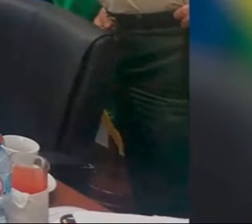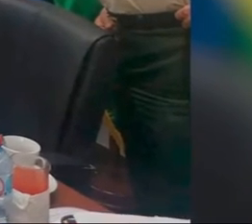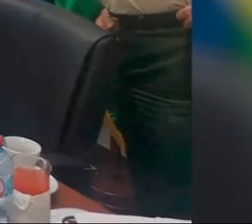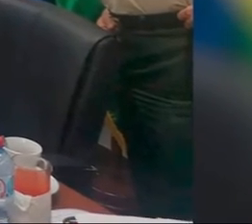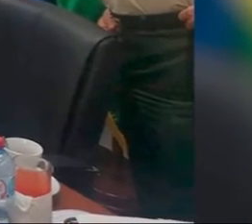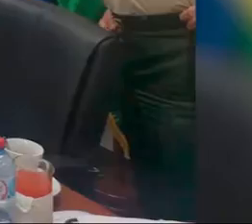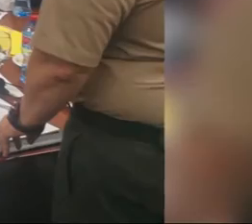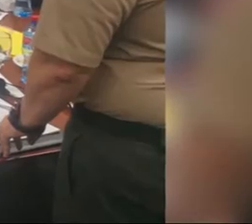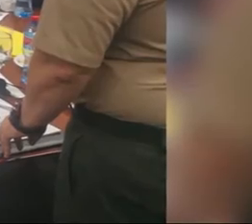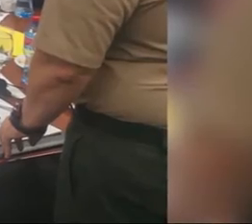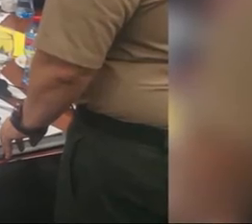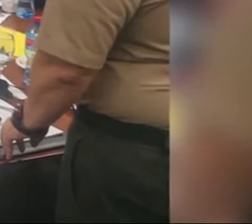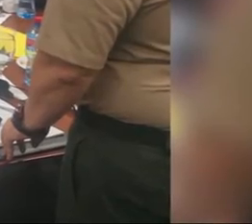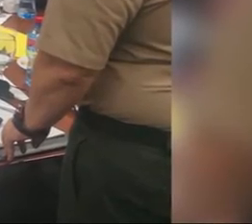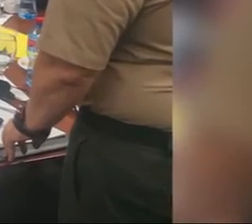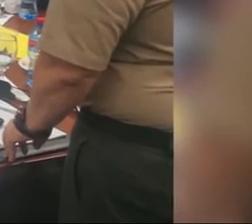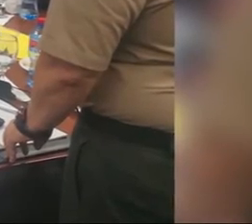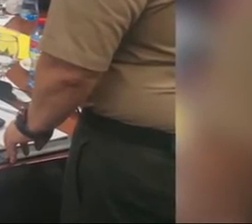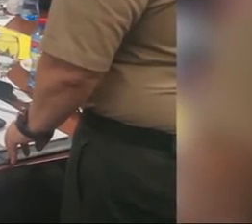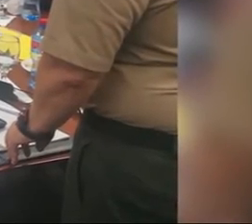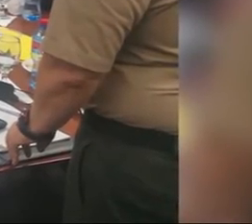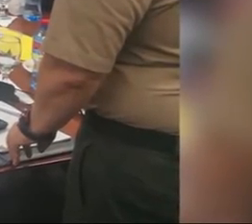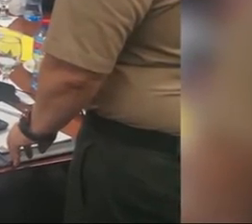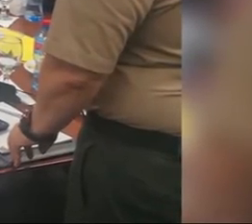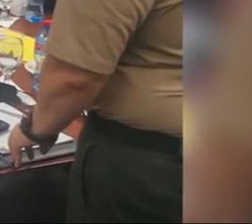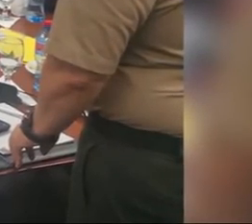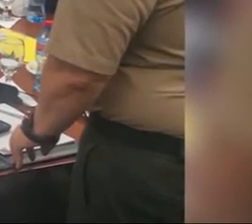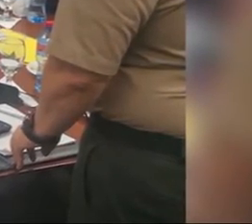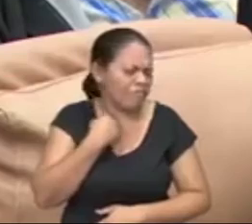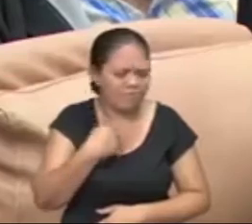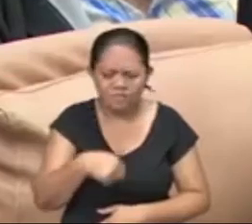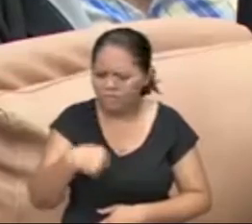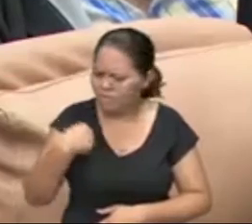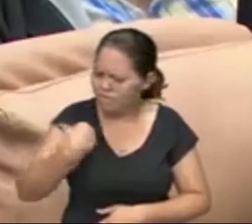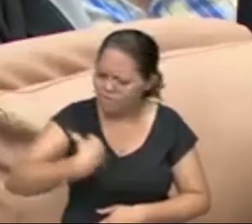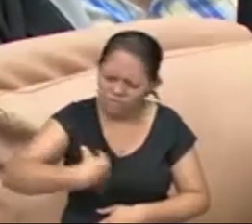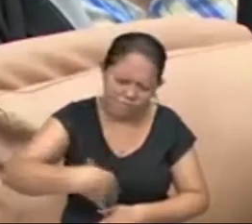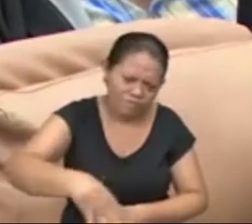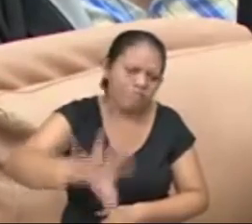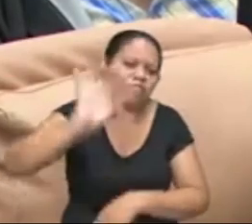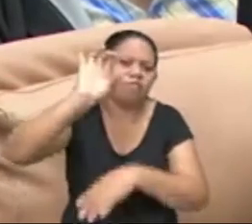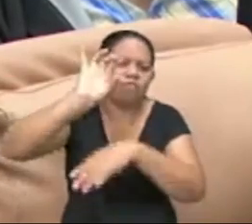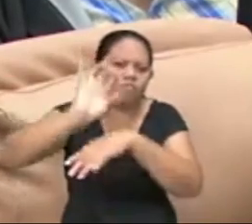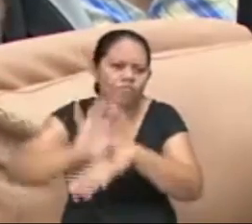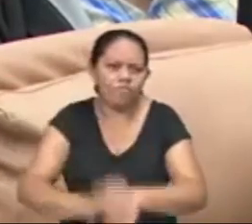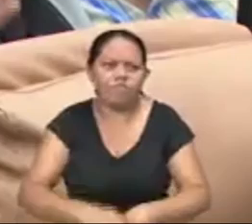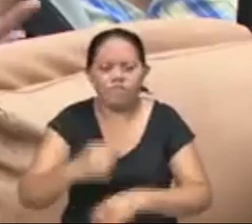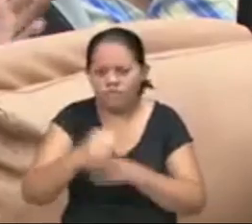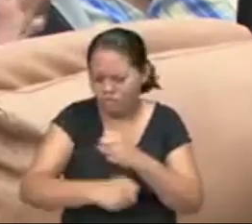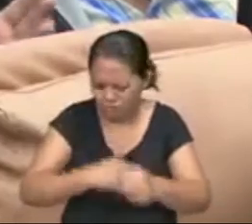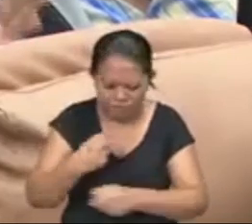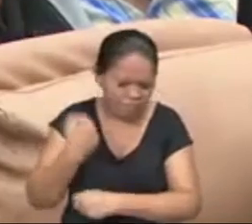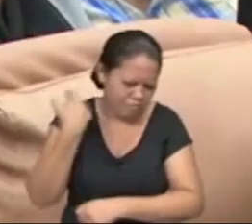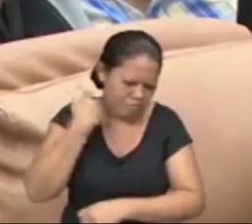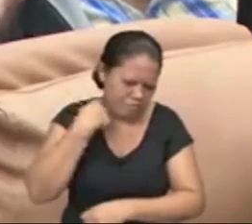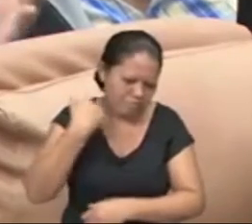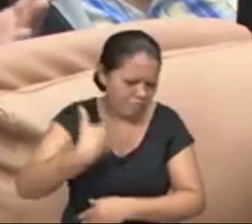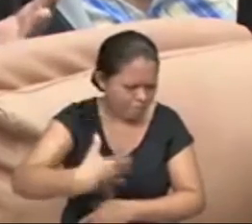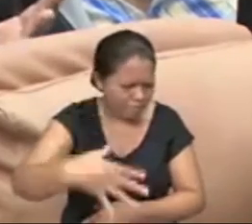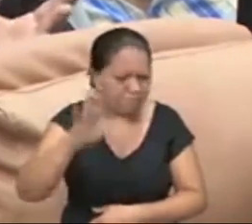aprobado más de 40 decretos de esta misma naturaleza. Tradición. Y cuando hablamos de